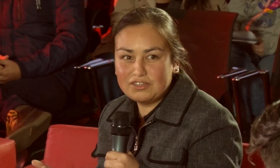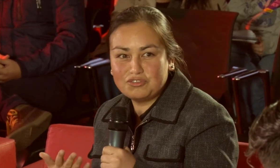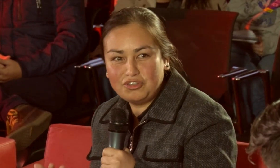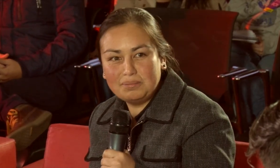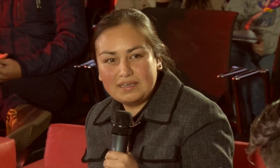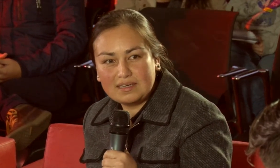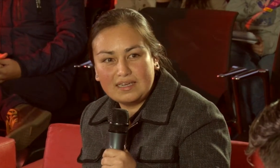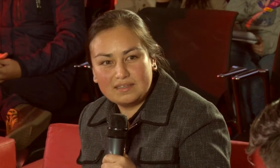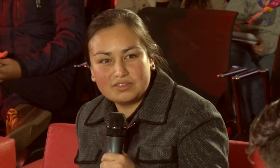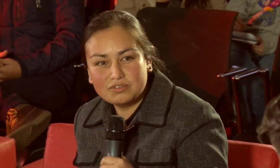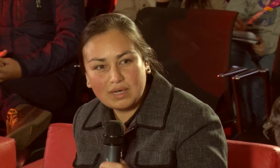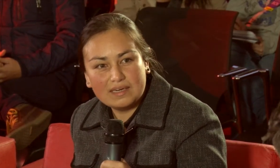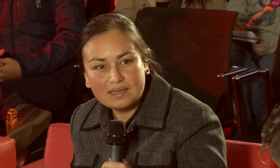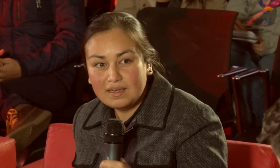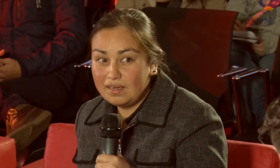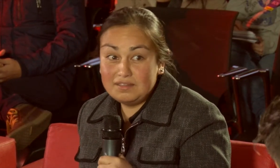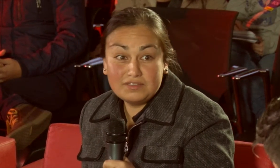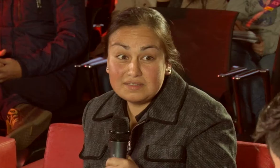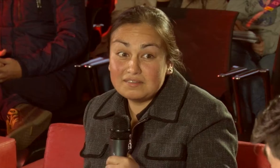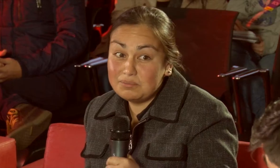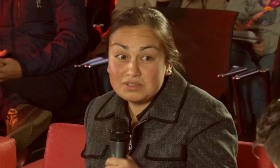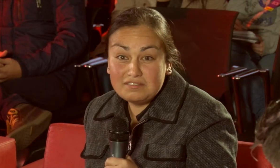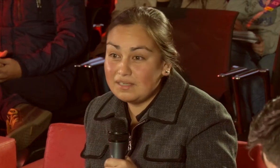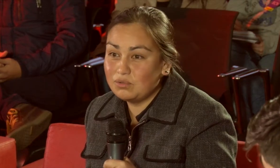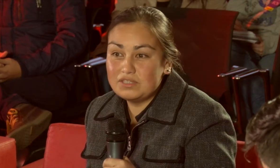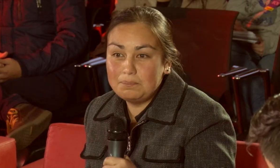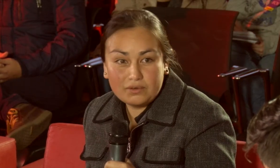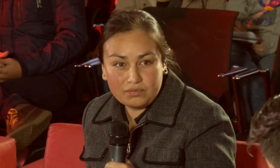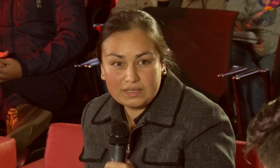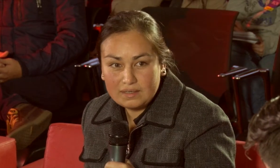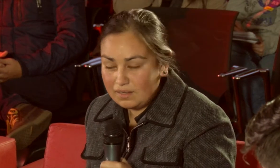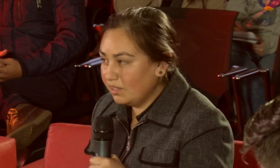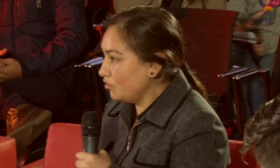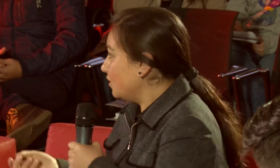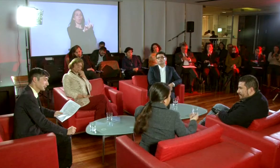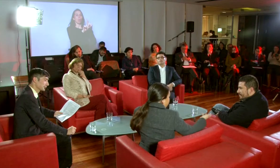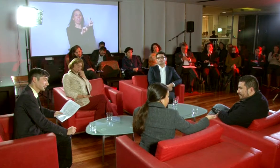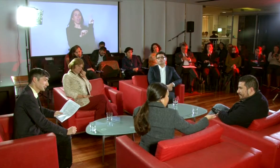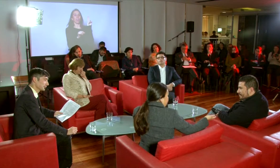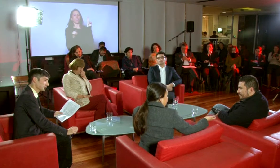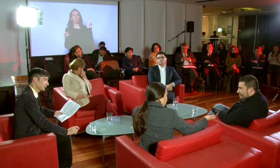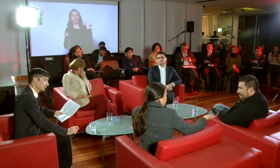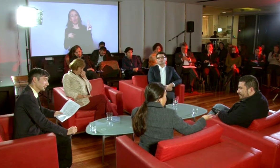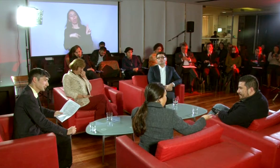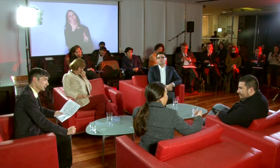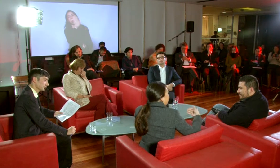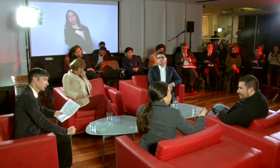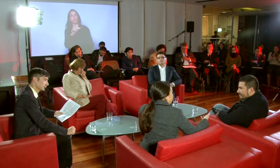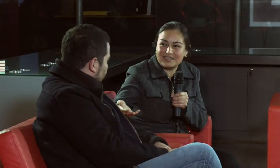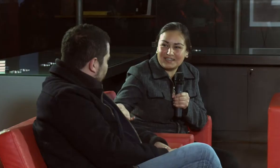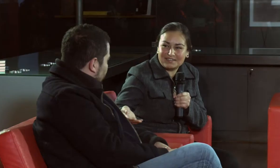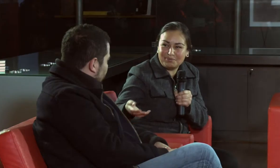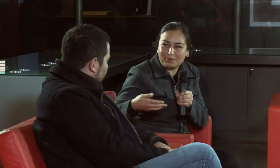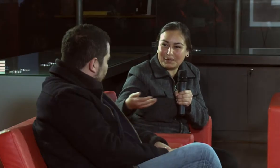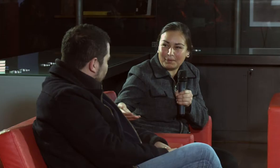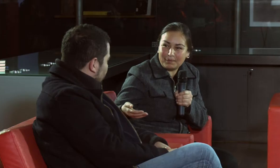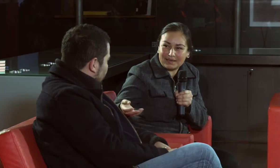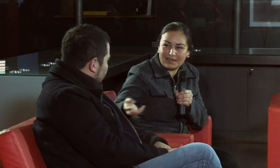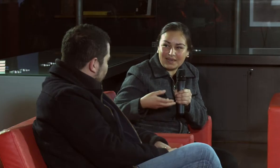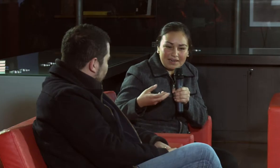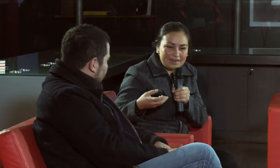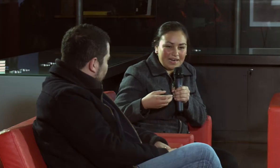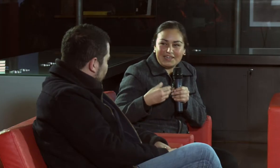están hablando solo de parejas heterosexuales, es difícil que se motive y escuche al profe. Entonces, yo tengo que ampliar el concepto. No es que yo le enseñe a ser mamá